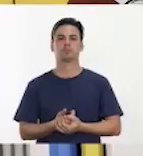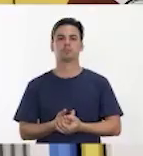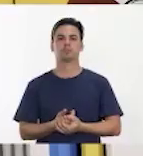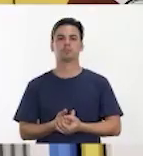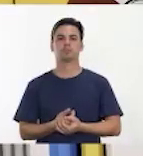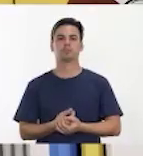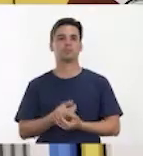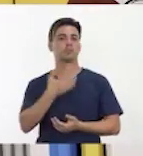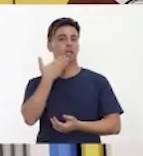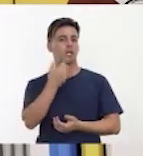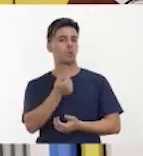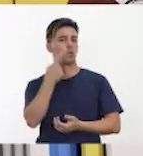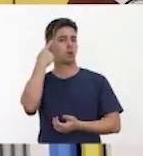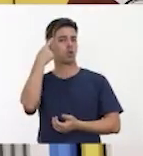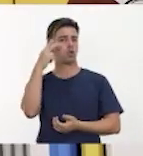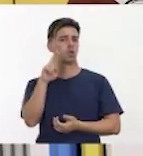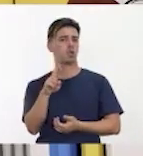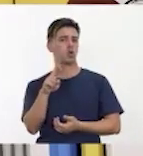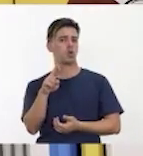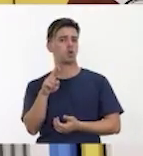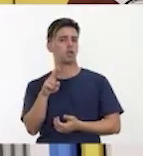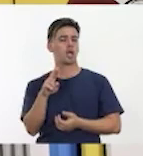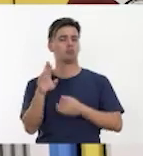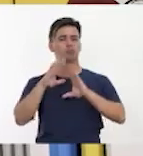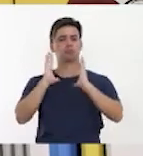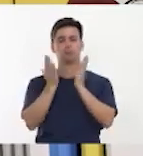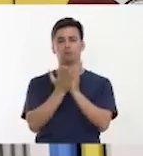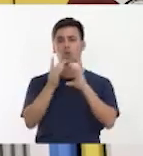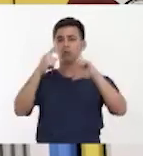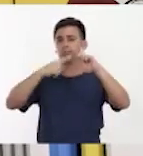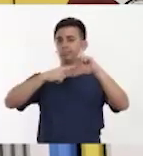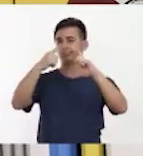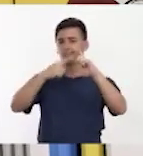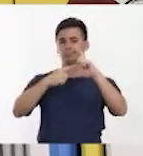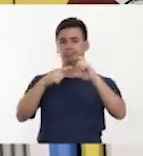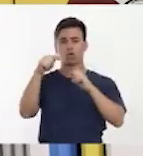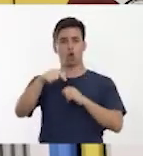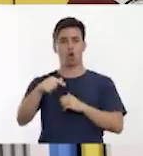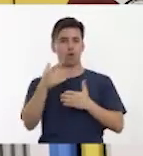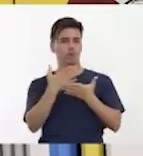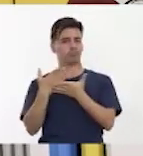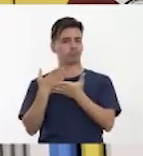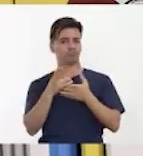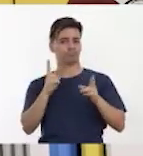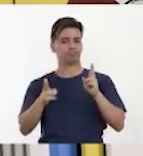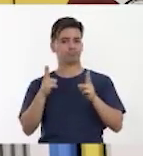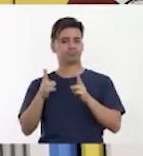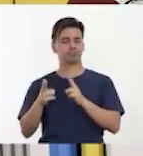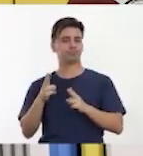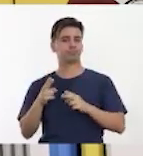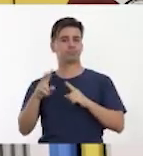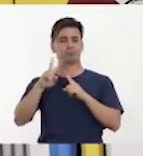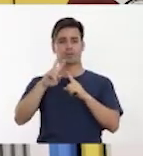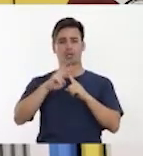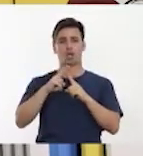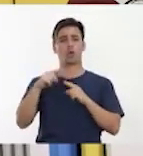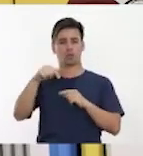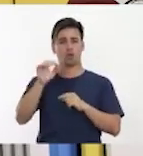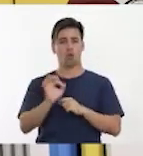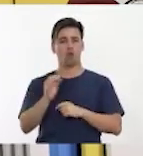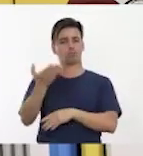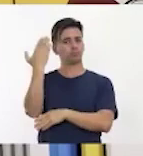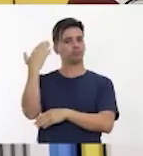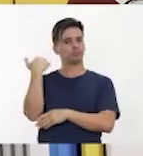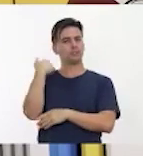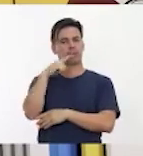Es bueno recordar que todos estos contenidos que hemos estado trabajando en estos encuentros que se están transmitiendo